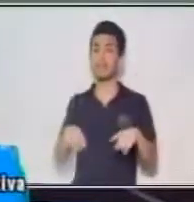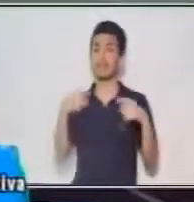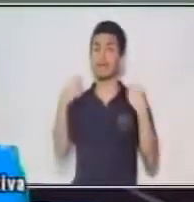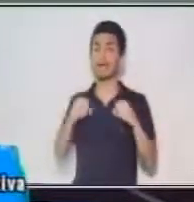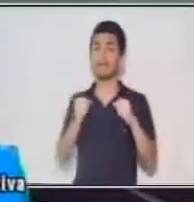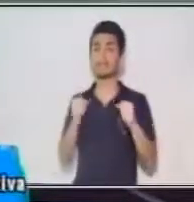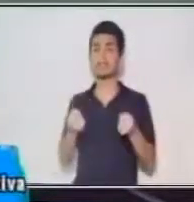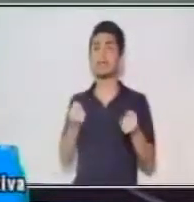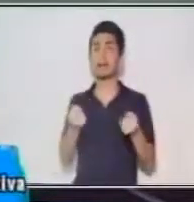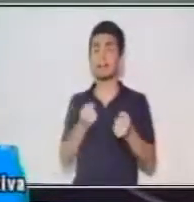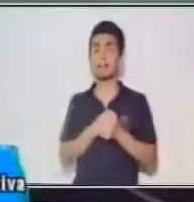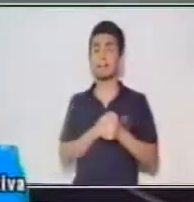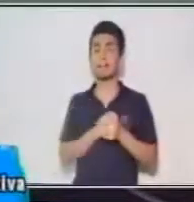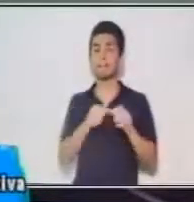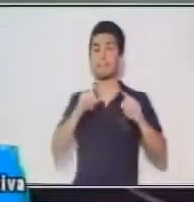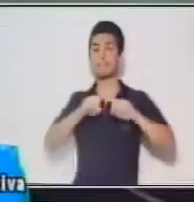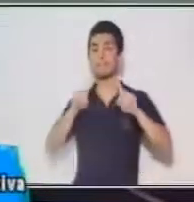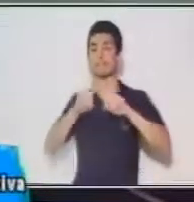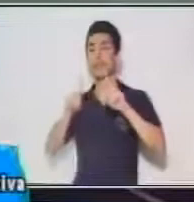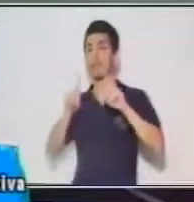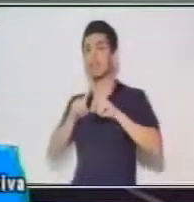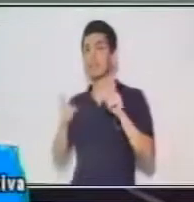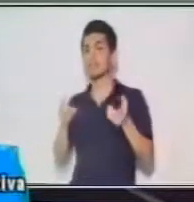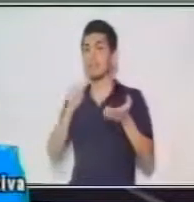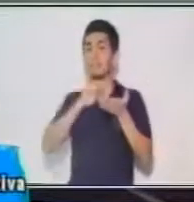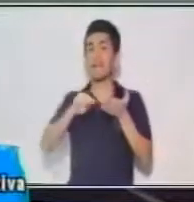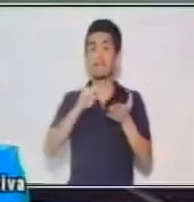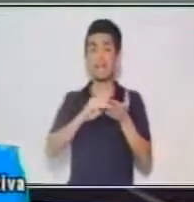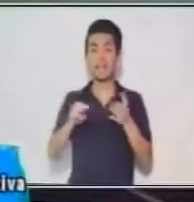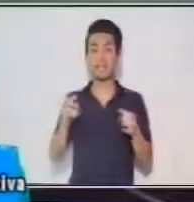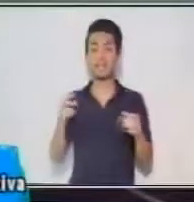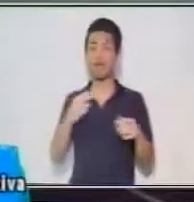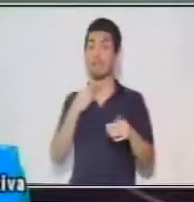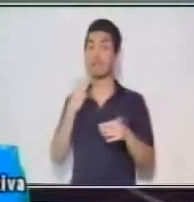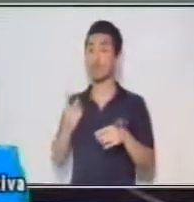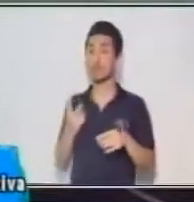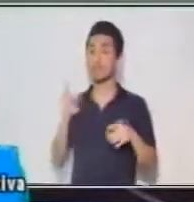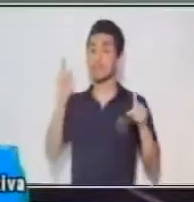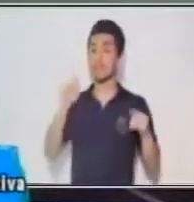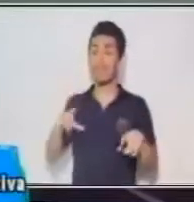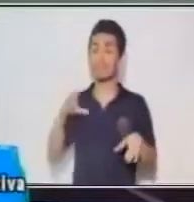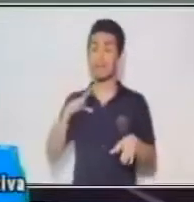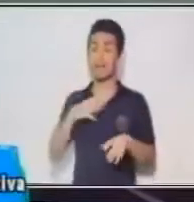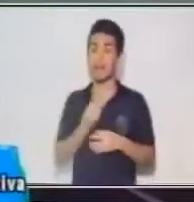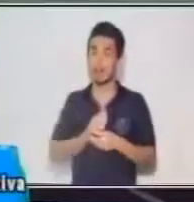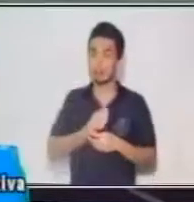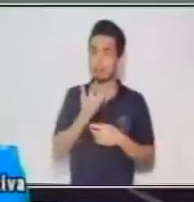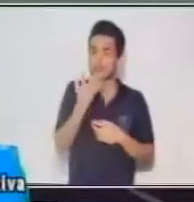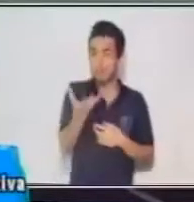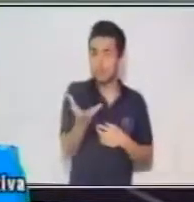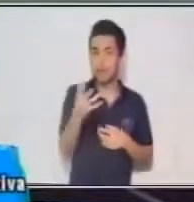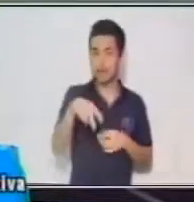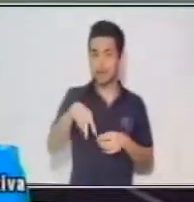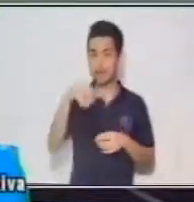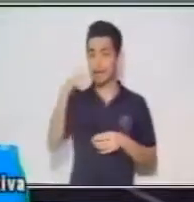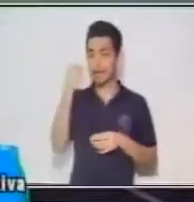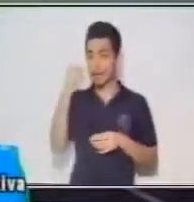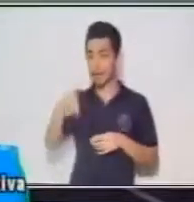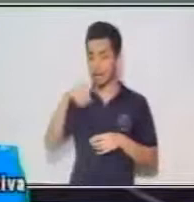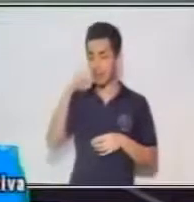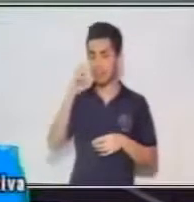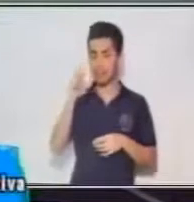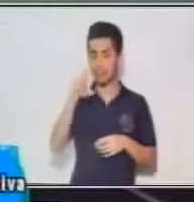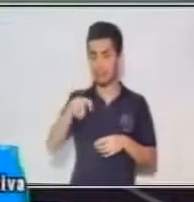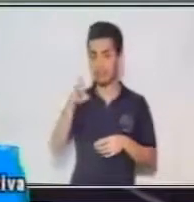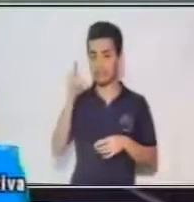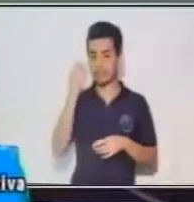mensajes orales con ciertas intenciones, tenemos que recordar que si nosotros estamos dando el mensaje, nosotros